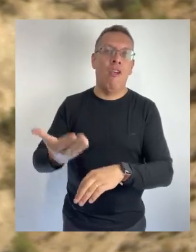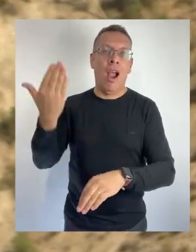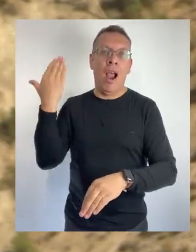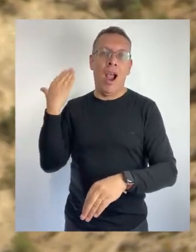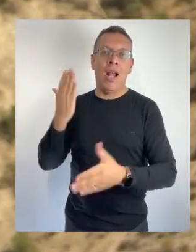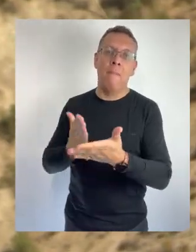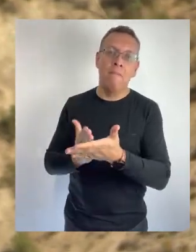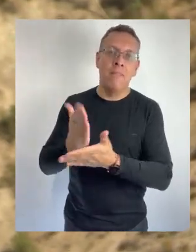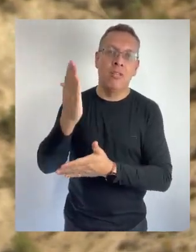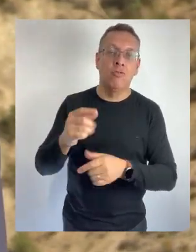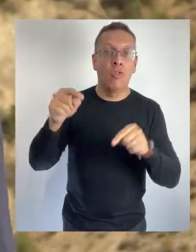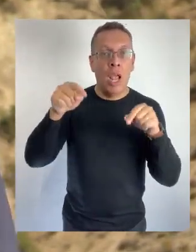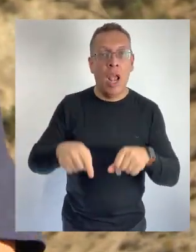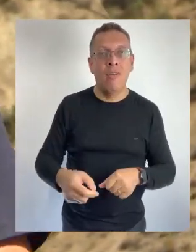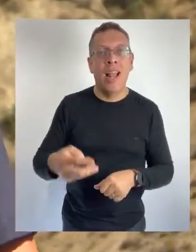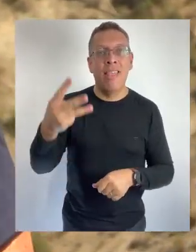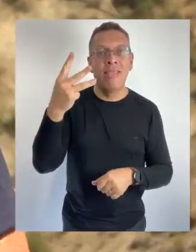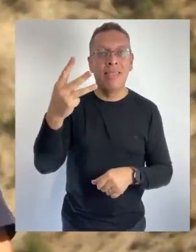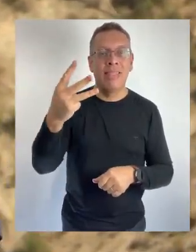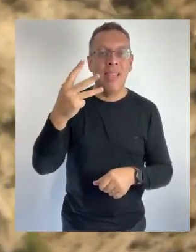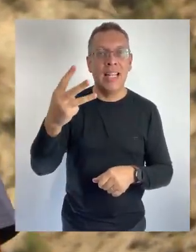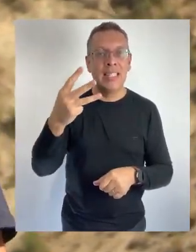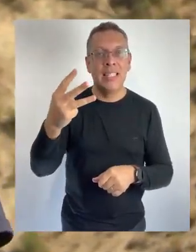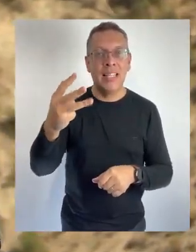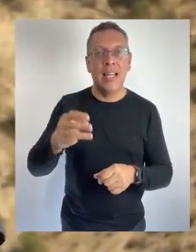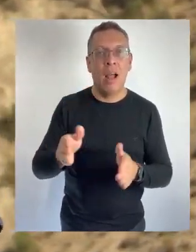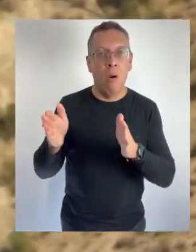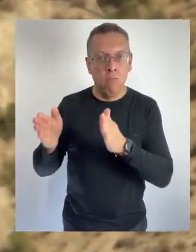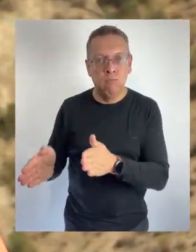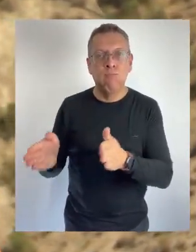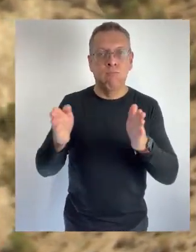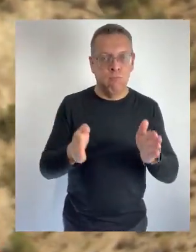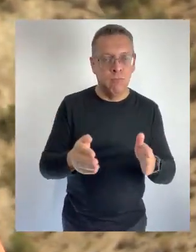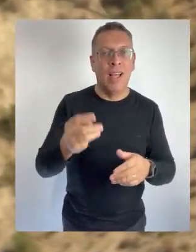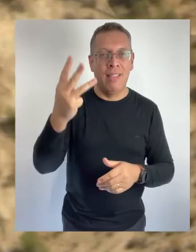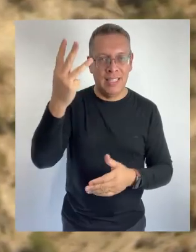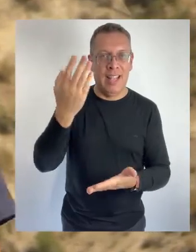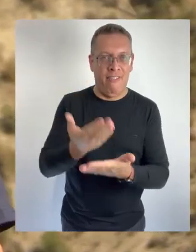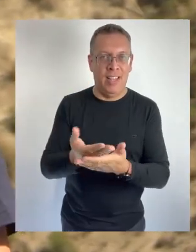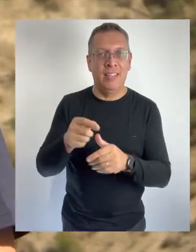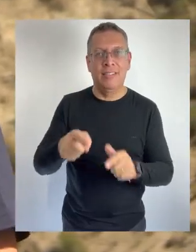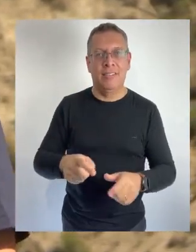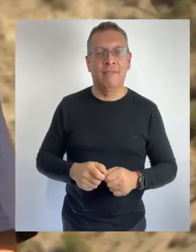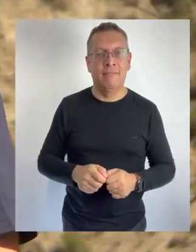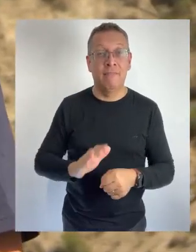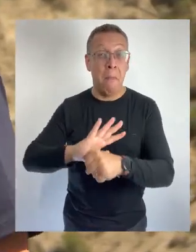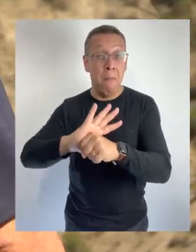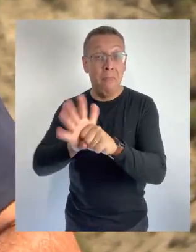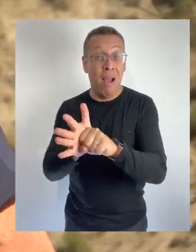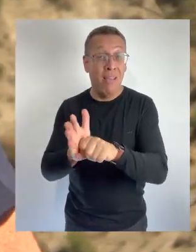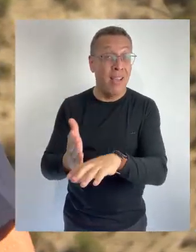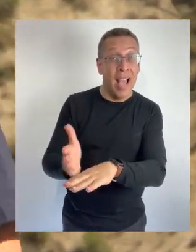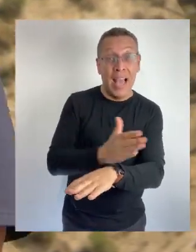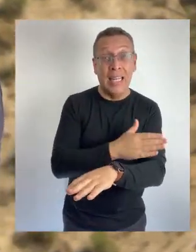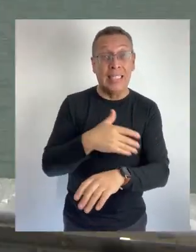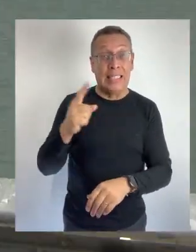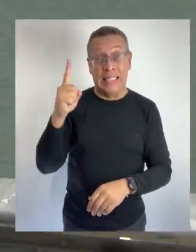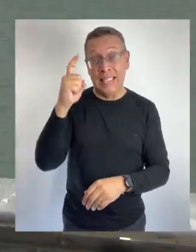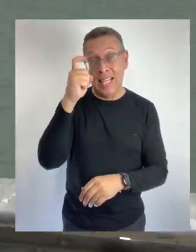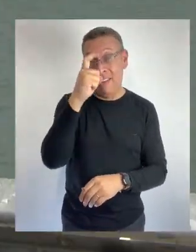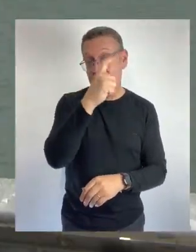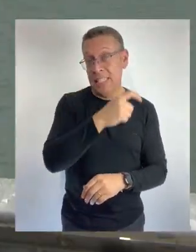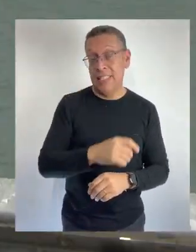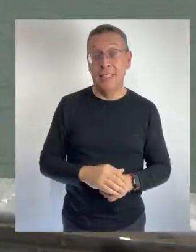tercera temporada, nos afectó como a todo el mundo, como a todo el mundo nos afectó la pandemia. Sí, mucho. Y tanto a ti también, que tú